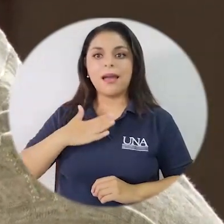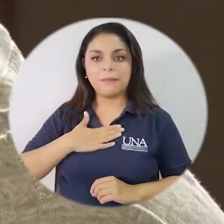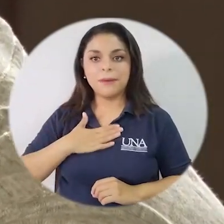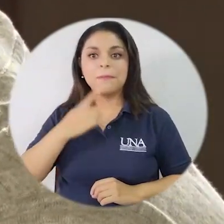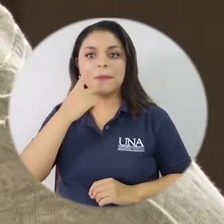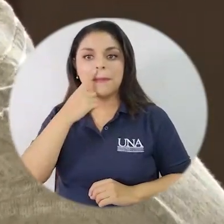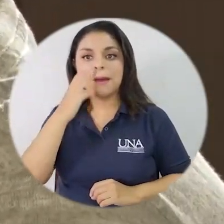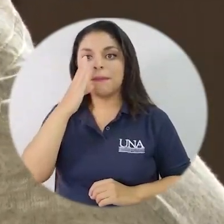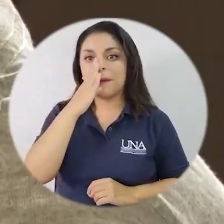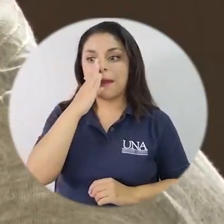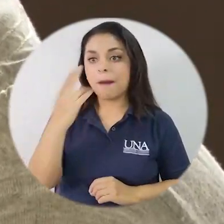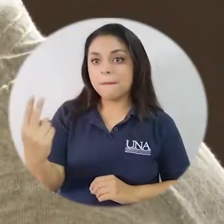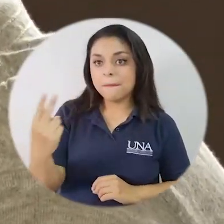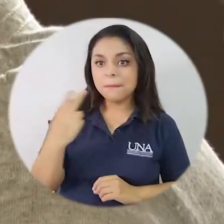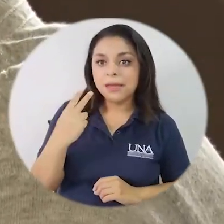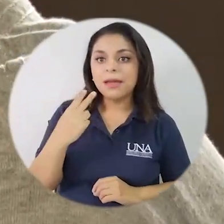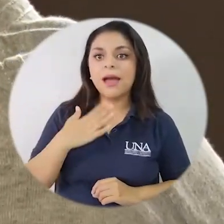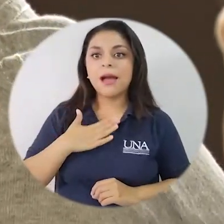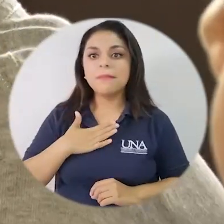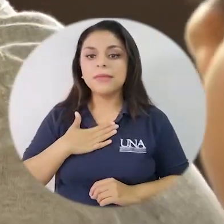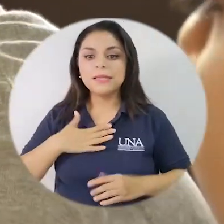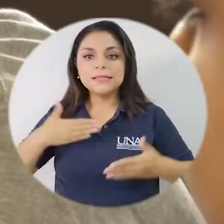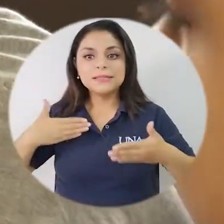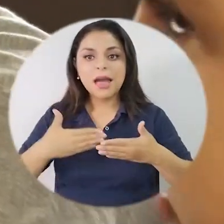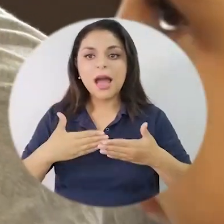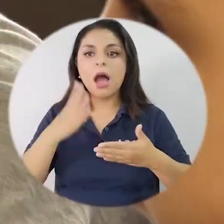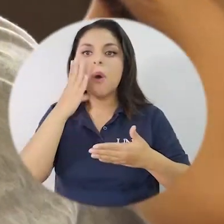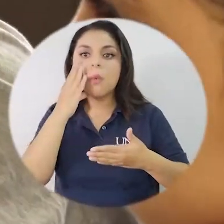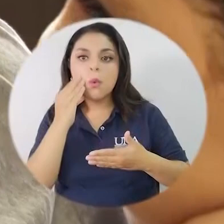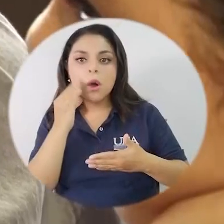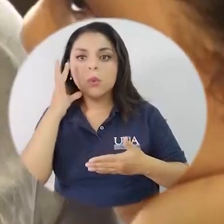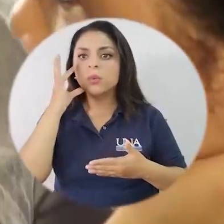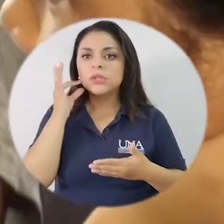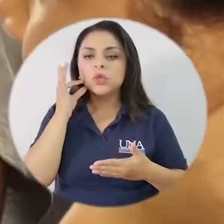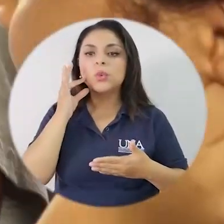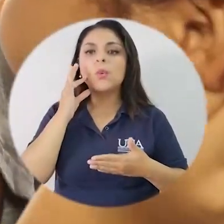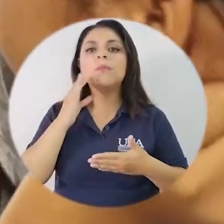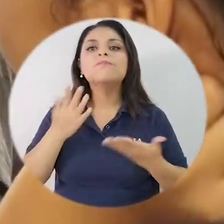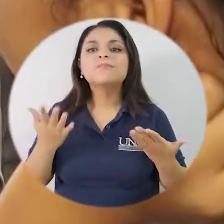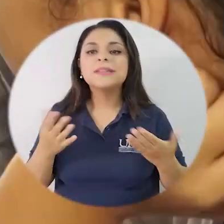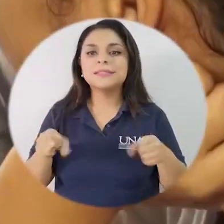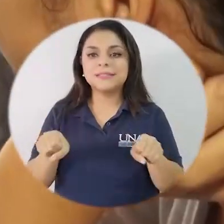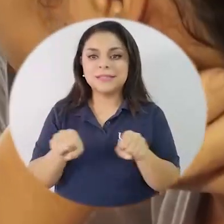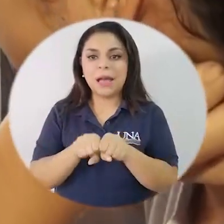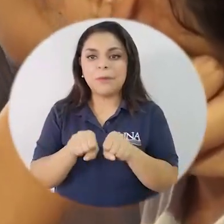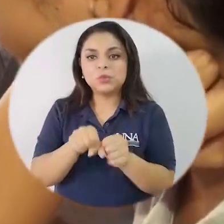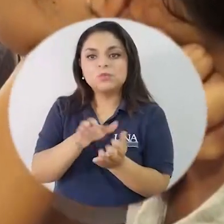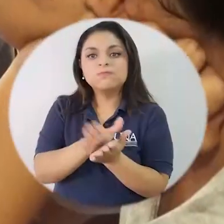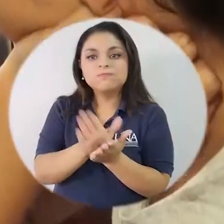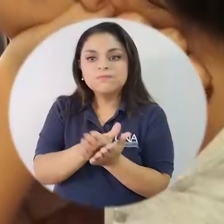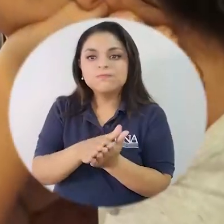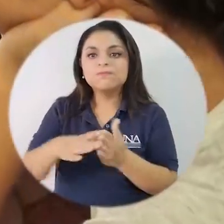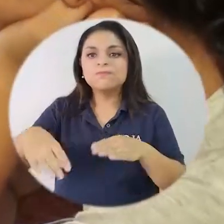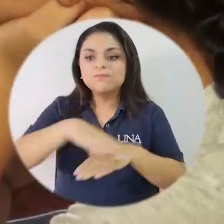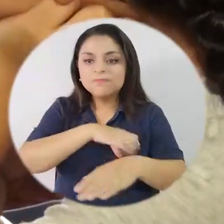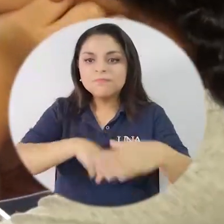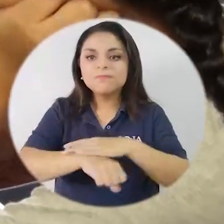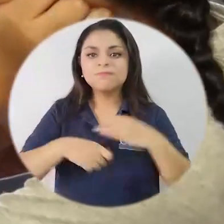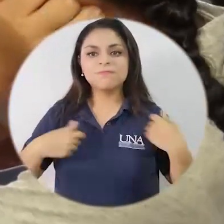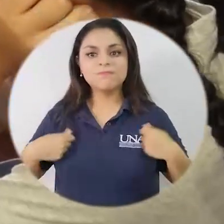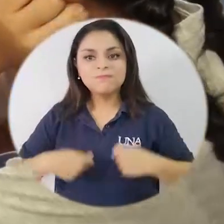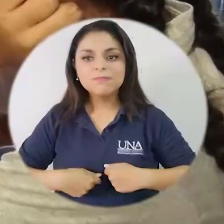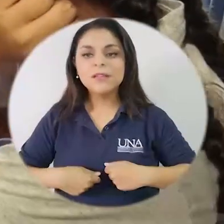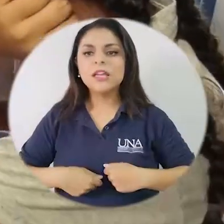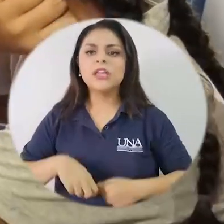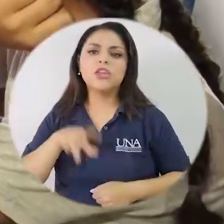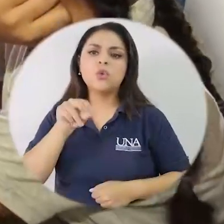también cómo sus personas cercanas, papá, mamá, abuelo, abuela, tíos o tías, se pongan las tenis, se pongan su ropa deportiva, y